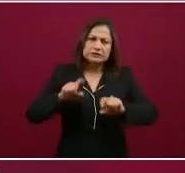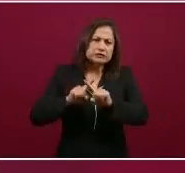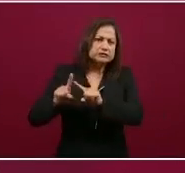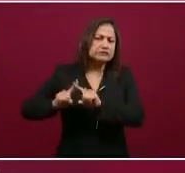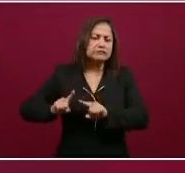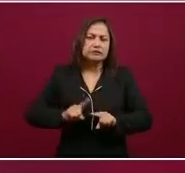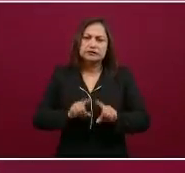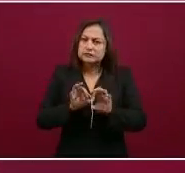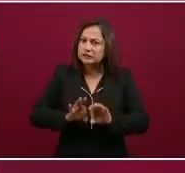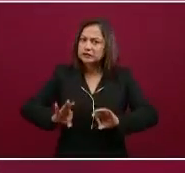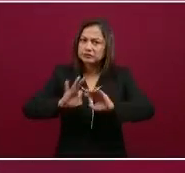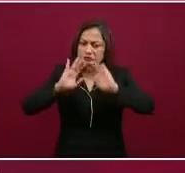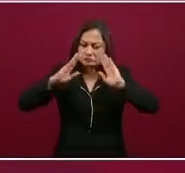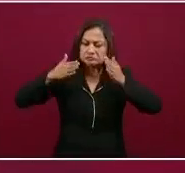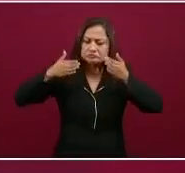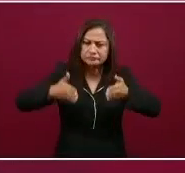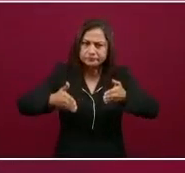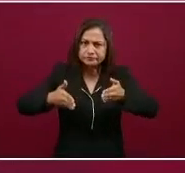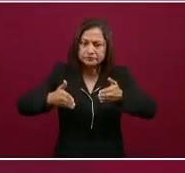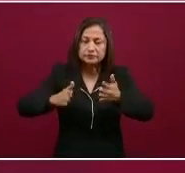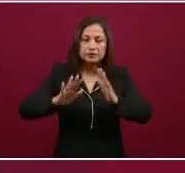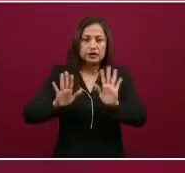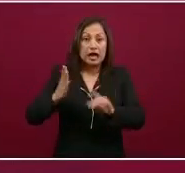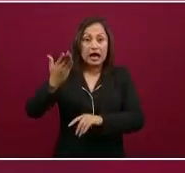como no se había hecho antes